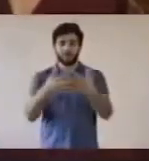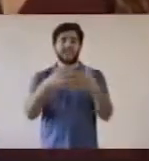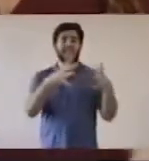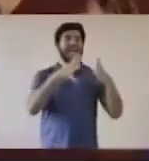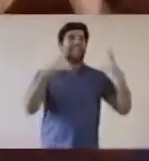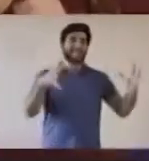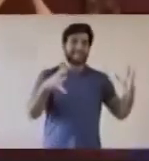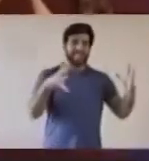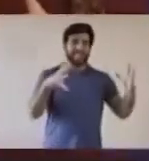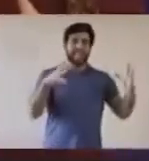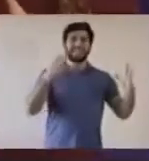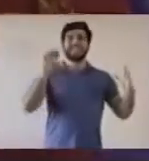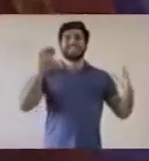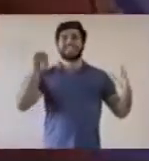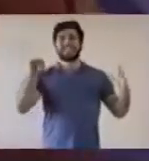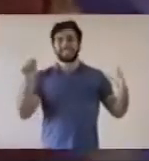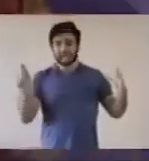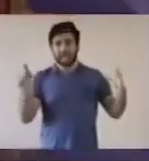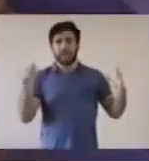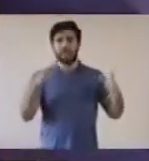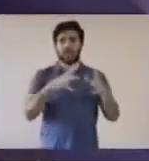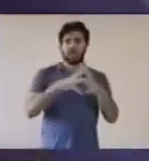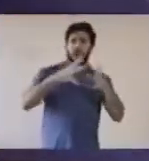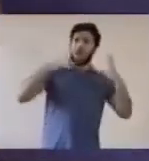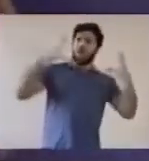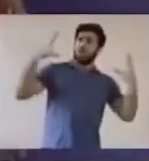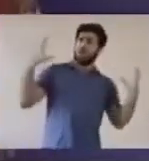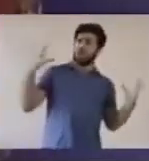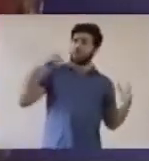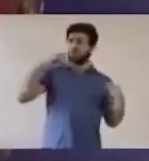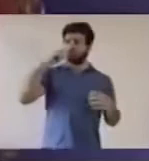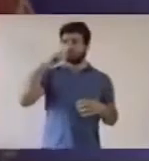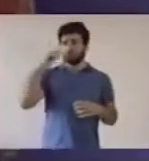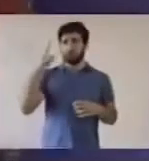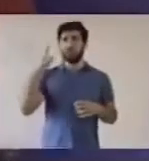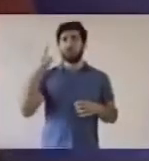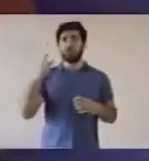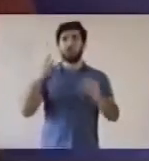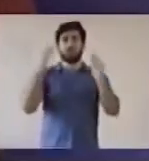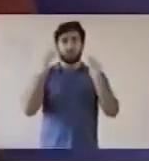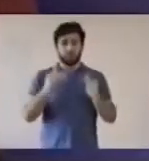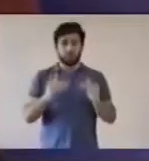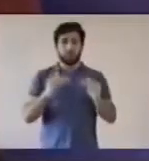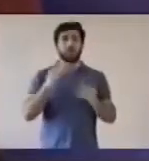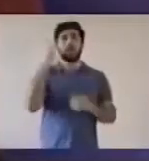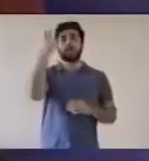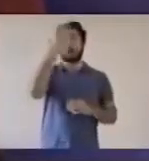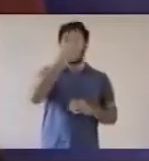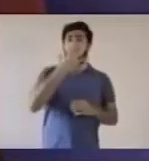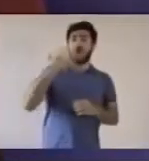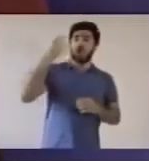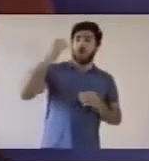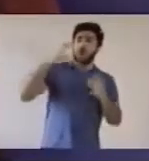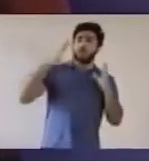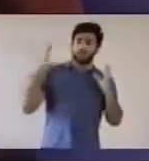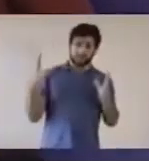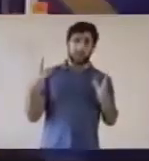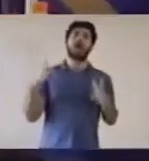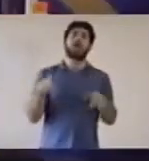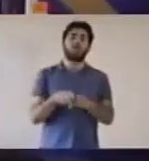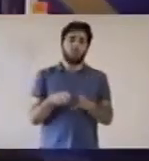belleza. Si te das cuenta, cambia del prefijo, porque en esta la partícula va al final de las